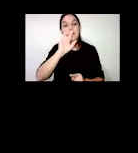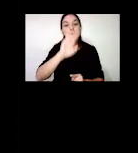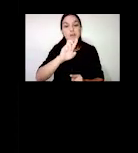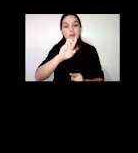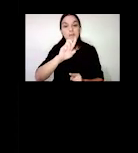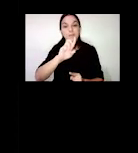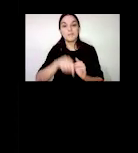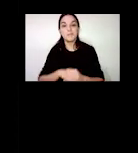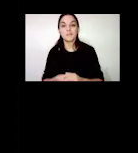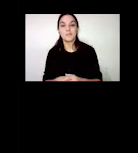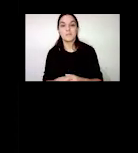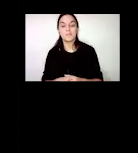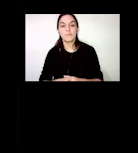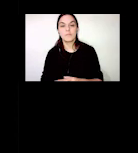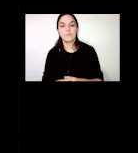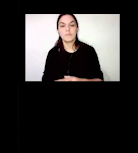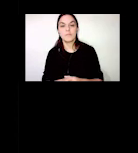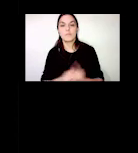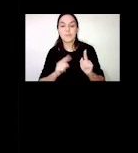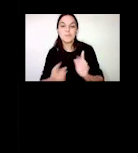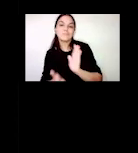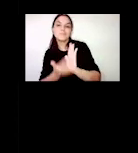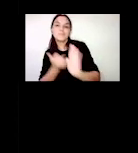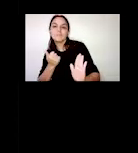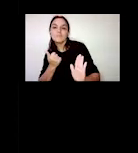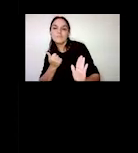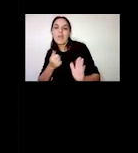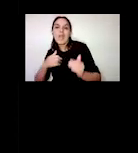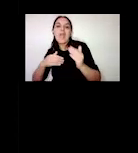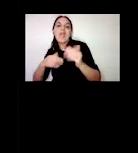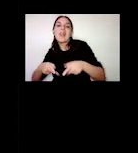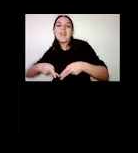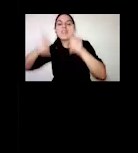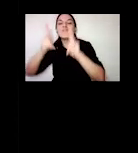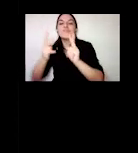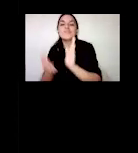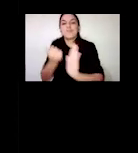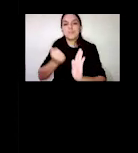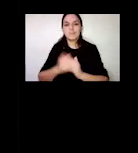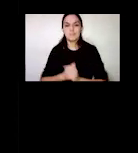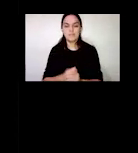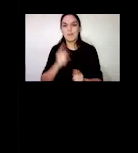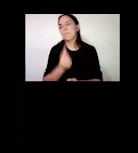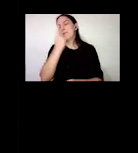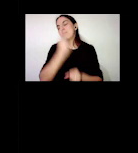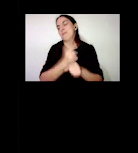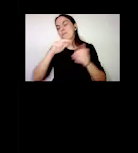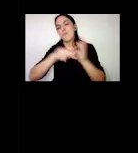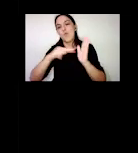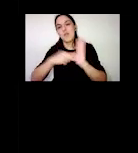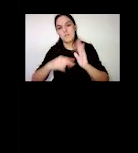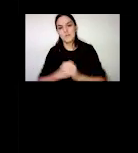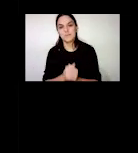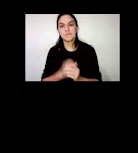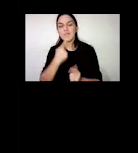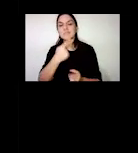la amortización del edificio. Acá tenemos el primer problema. Nos dice actualizado